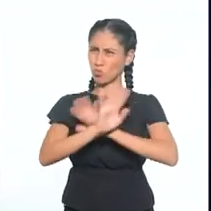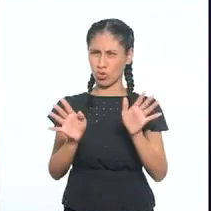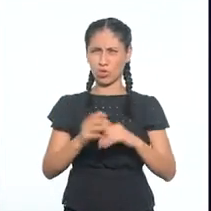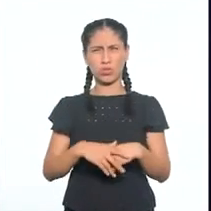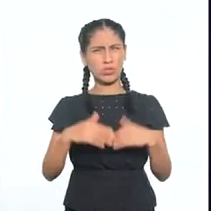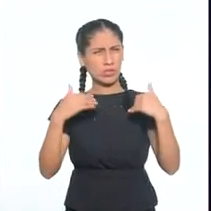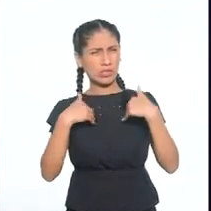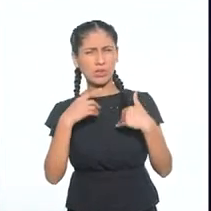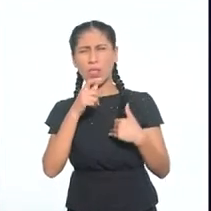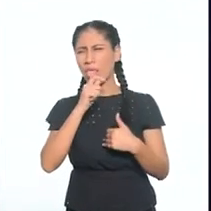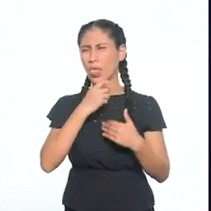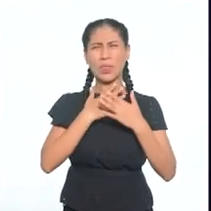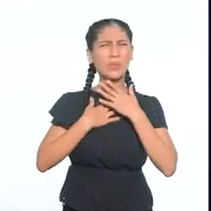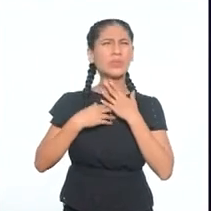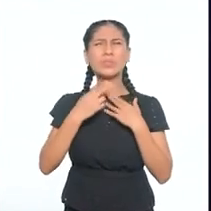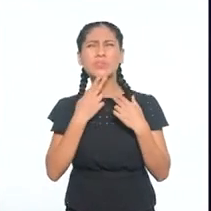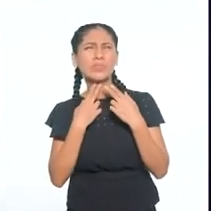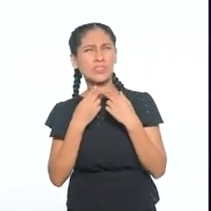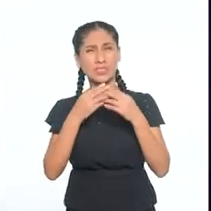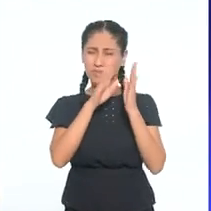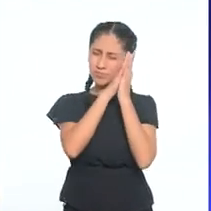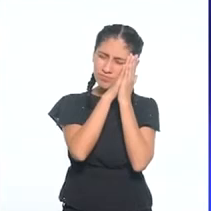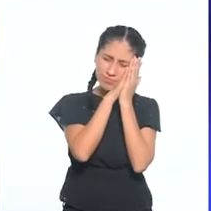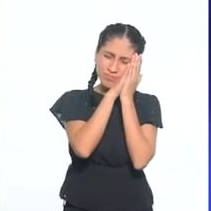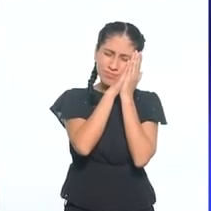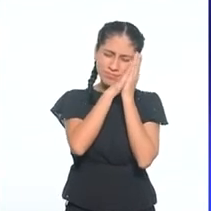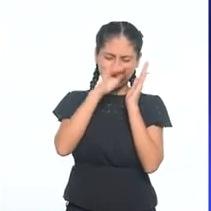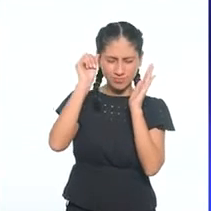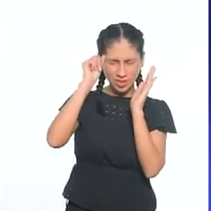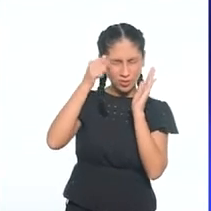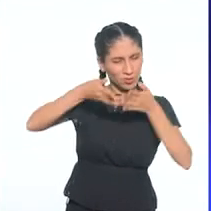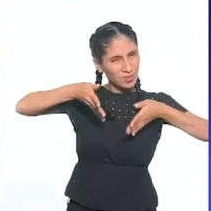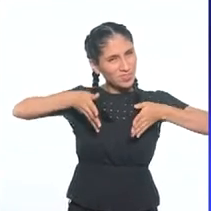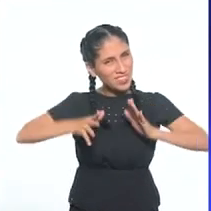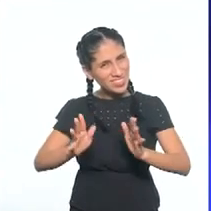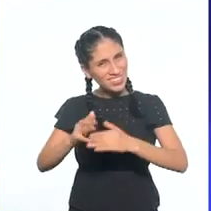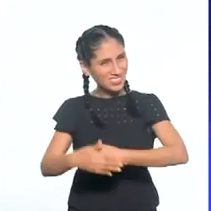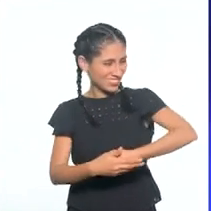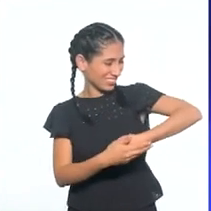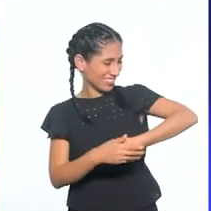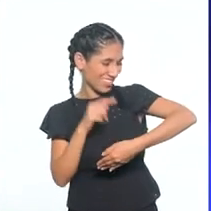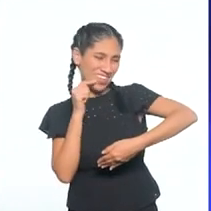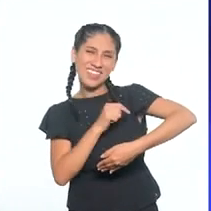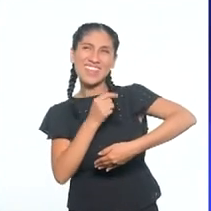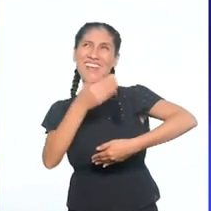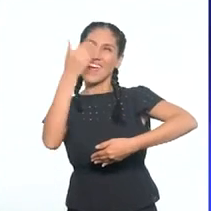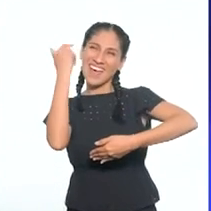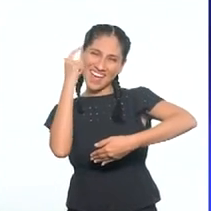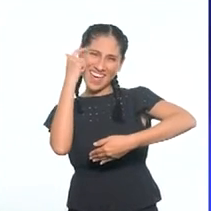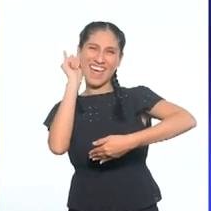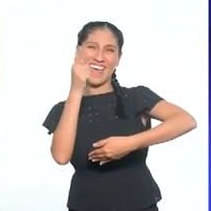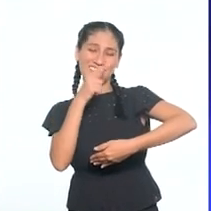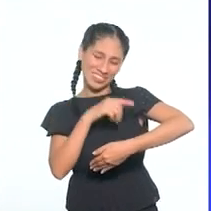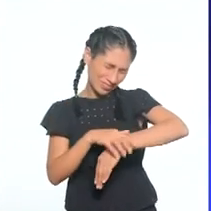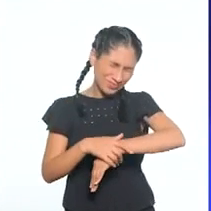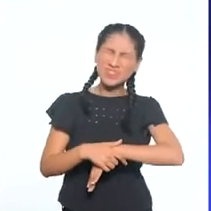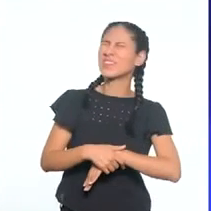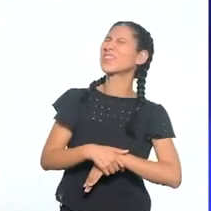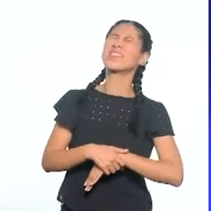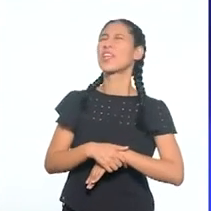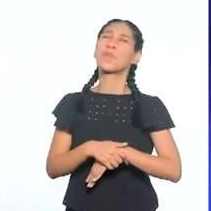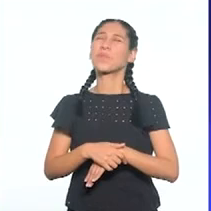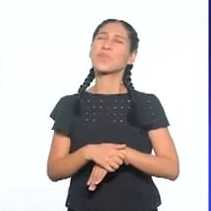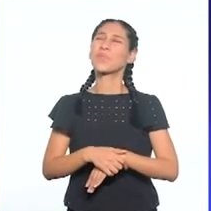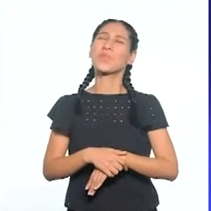tengo mucha sed y muchos sueños me acuerdo cuando naciste así eras entonces despertaba